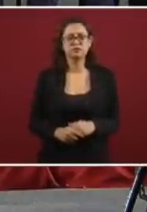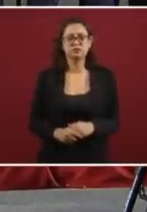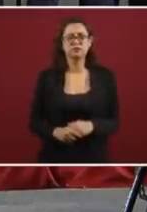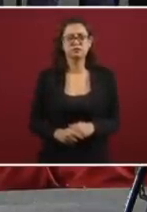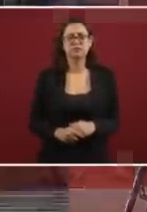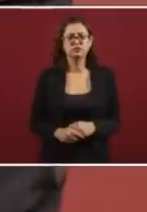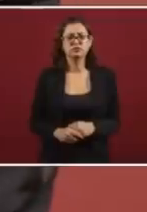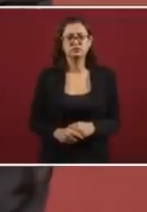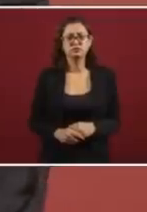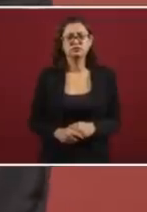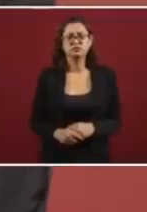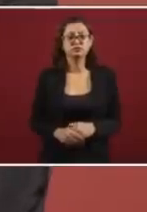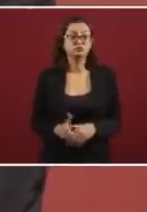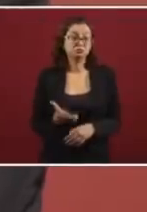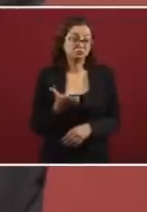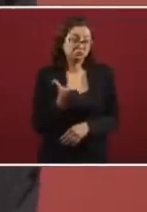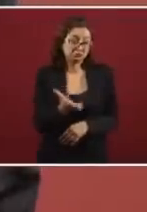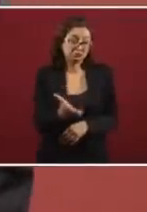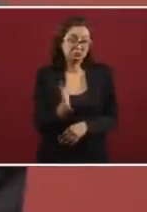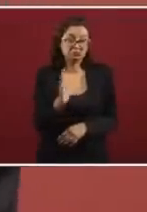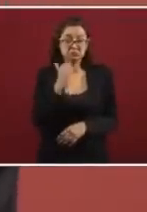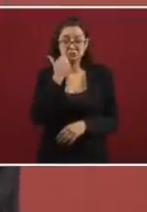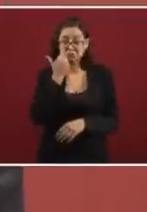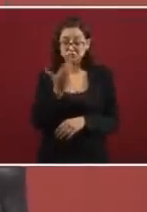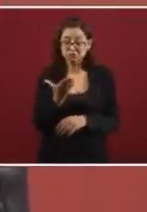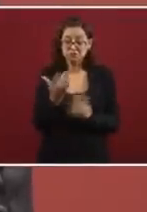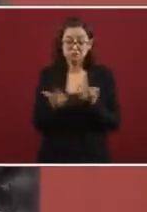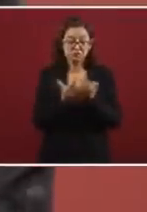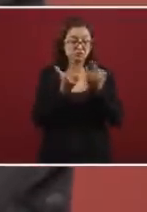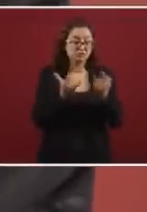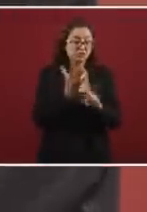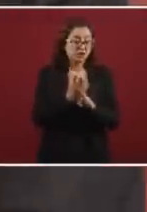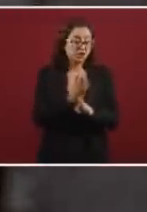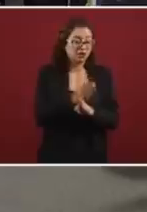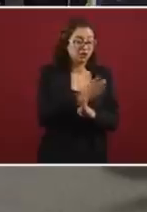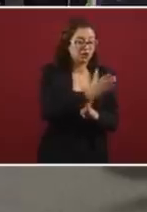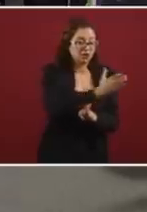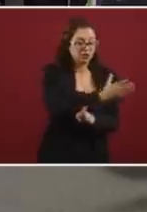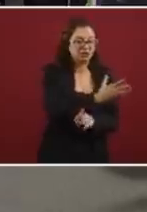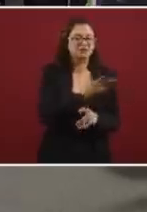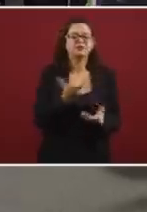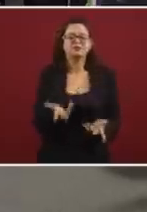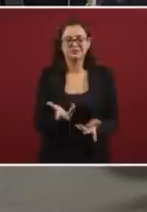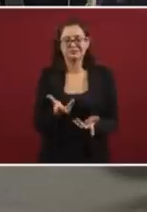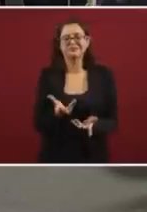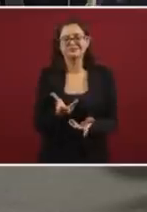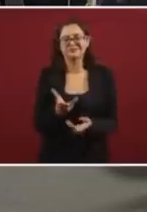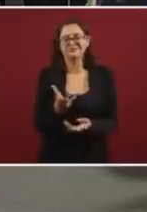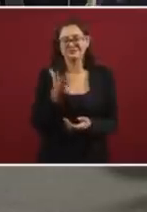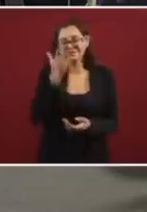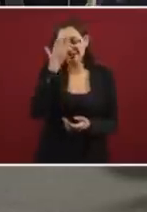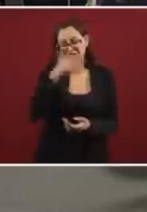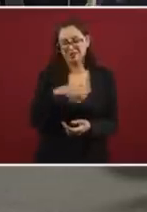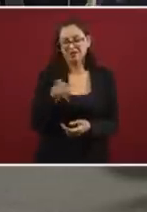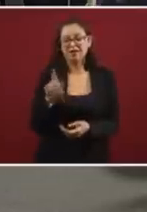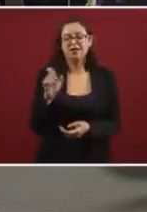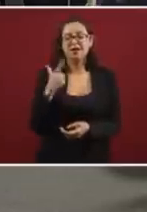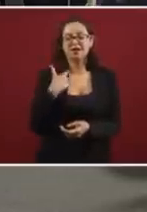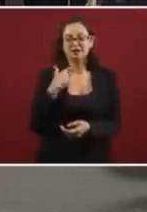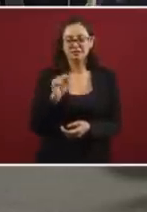y si usted y ver los antecedentes pues vamos a ver qué hizo este secretario de hacienda